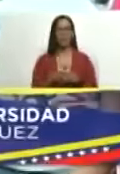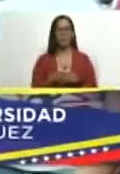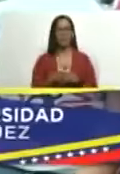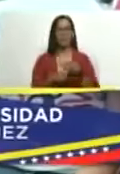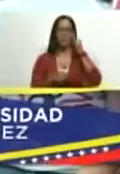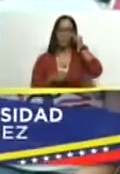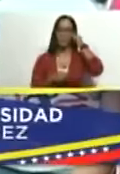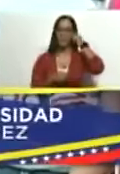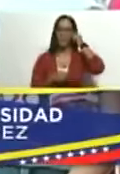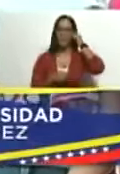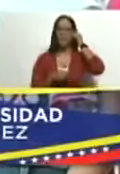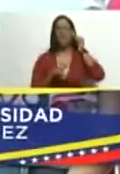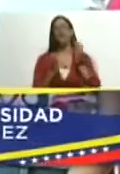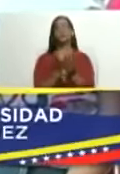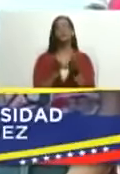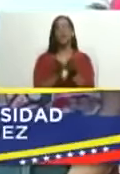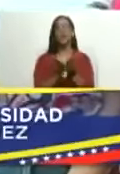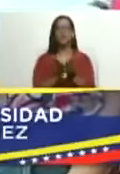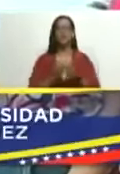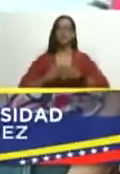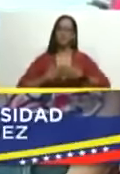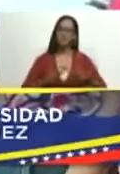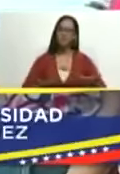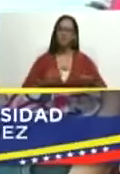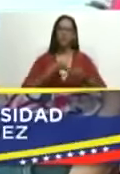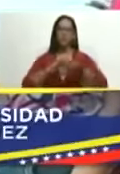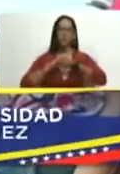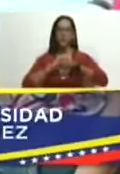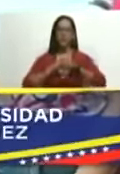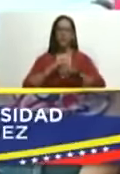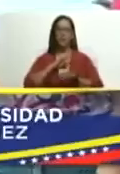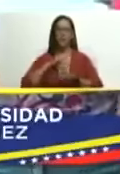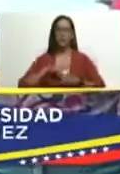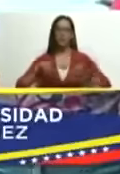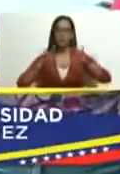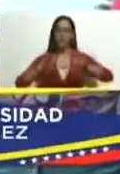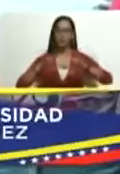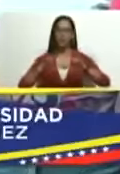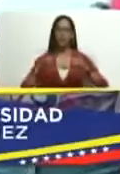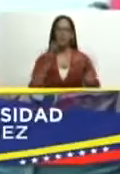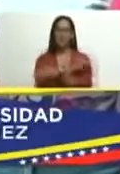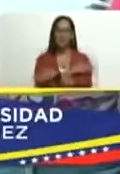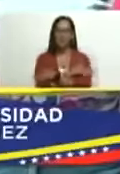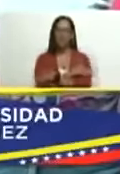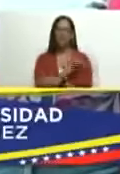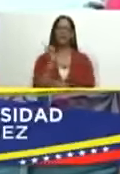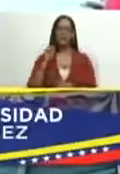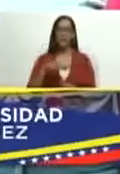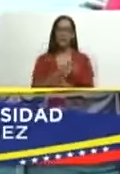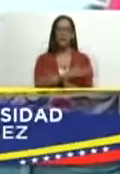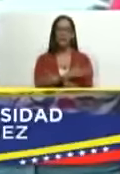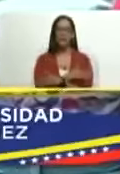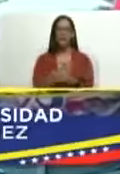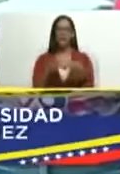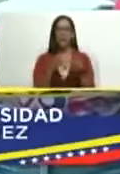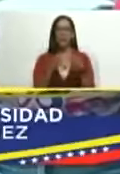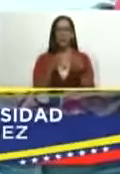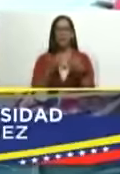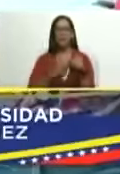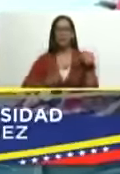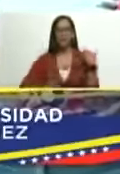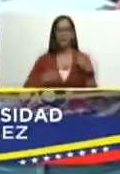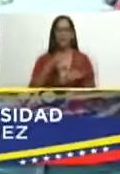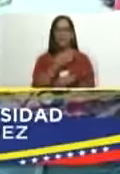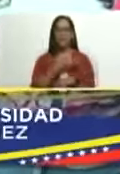y de nuestros estudiantes. Reciba de Trujillo nuestras calurosas felicitaciones, presidente. También felicitar a la compañera presidenta de la